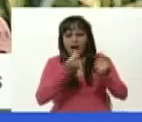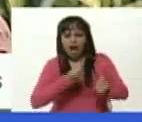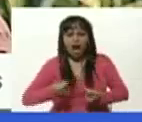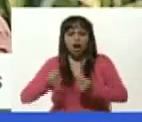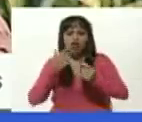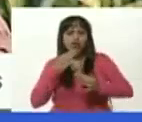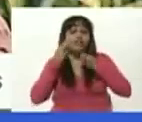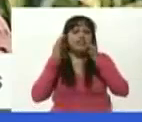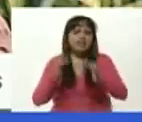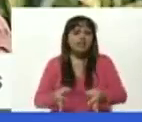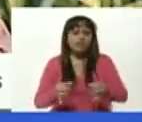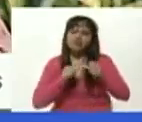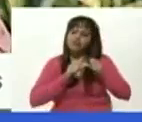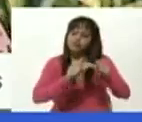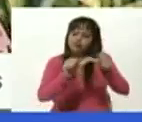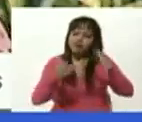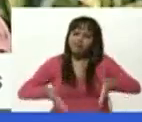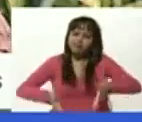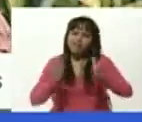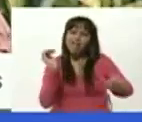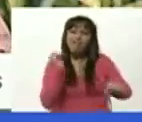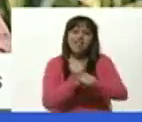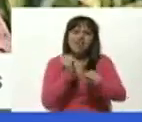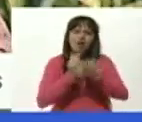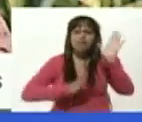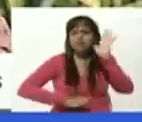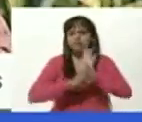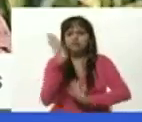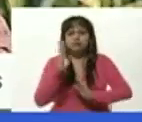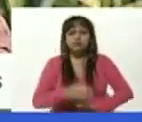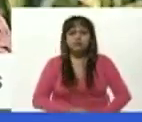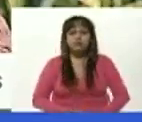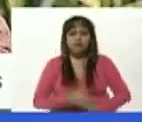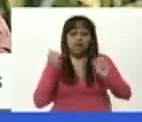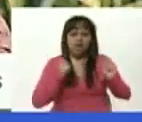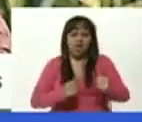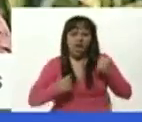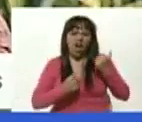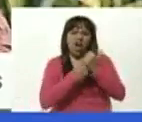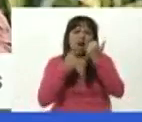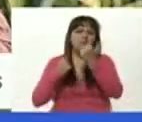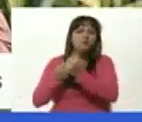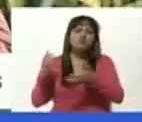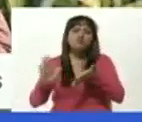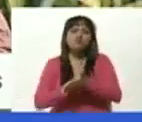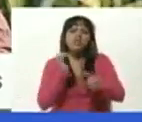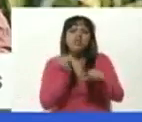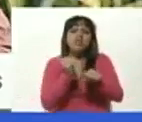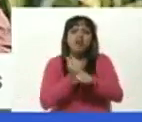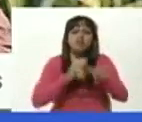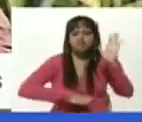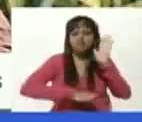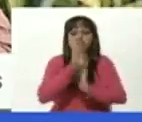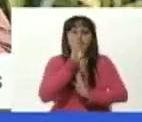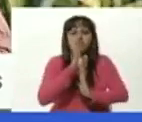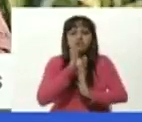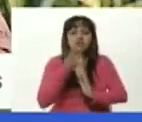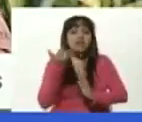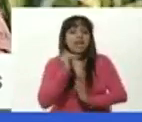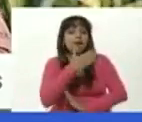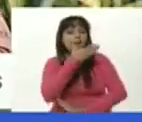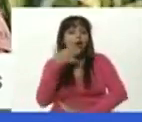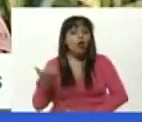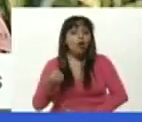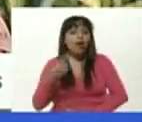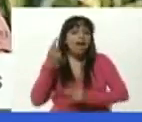real siga su curso de crecimiento, consolide su curso de crecimiento y se imponga la